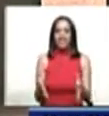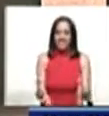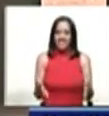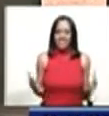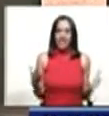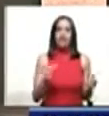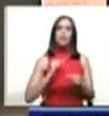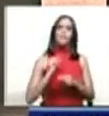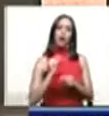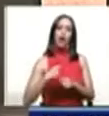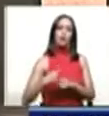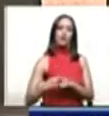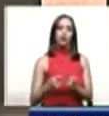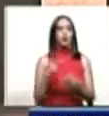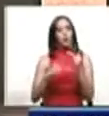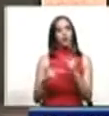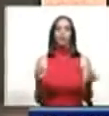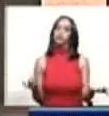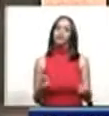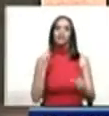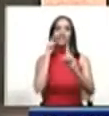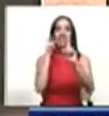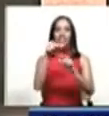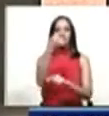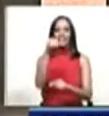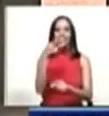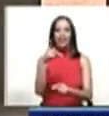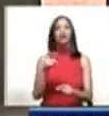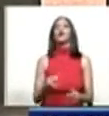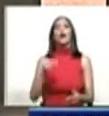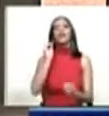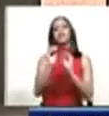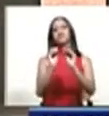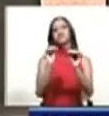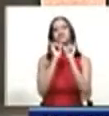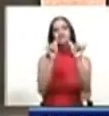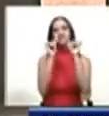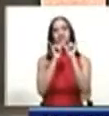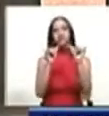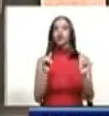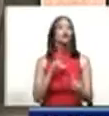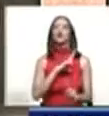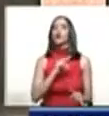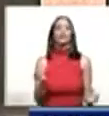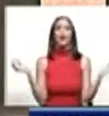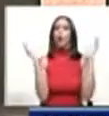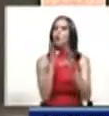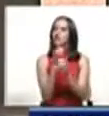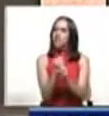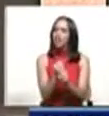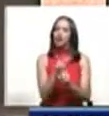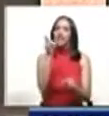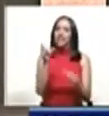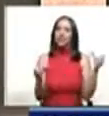en lo productivo. Así que desde acá, desde Sur de Conducta, los vamos a estar denunciando. No estamos creyendo en ellos, no estamos creyendo en ese sector